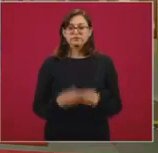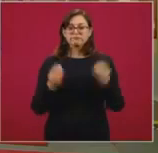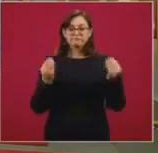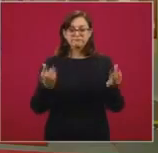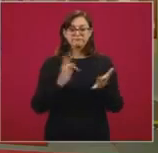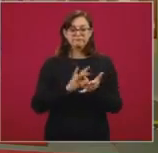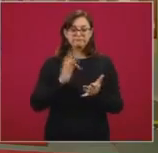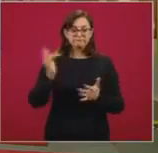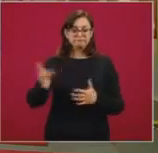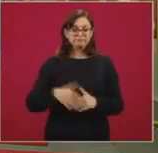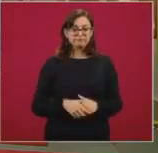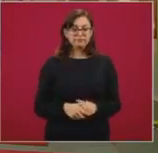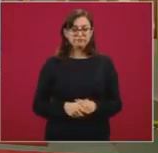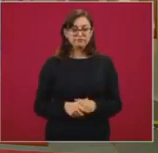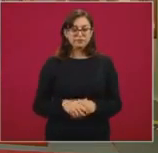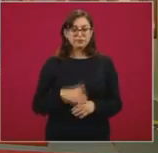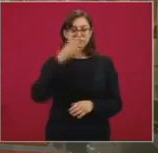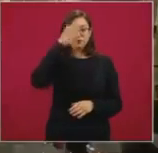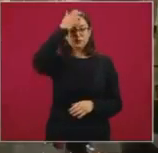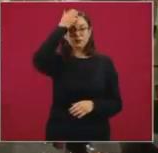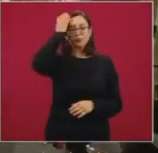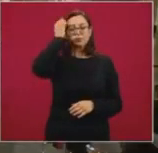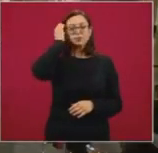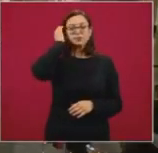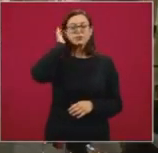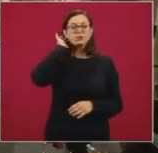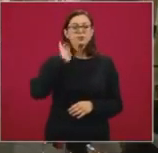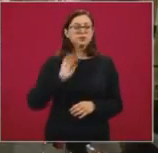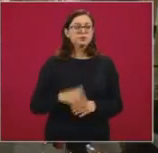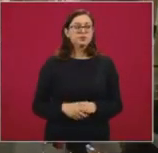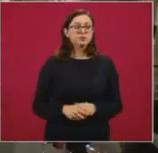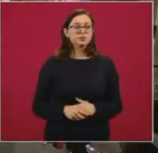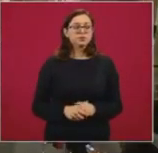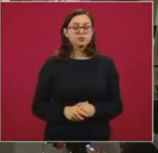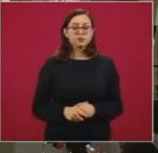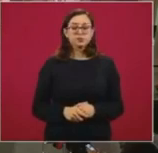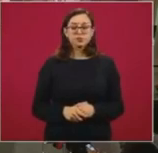Muchas gracias. Pues procedemos a la cancelación.